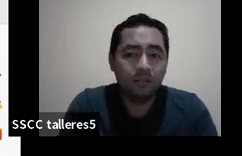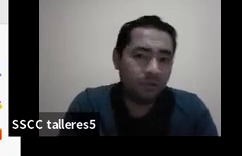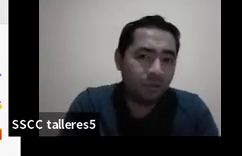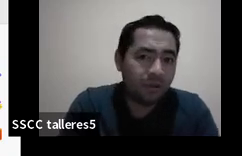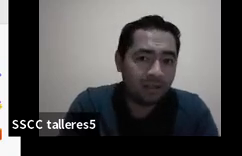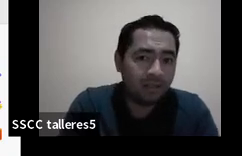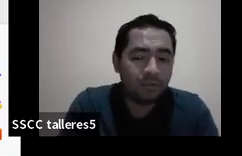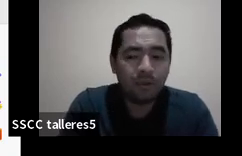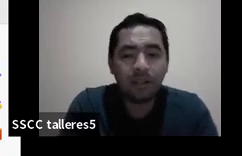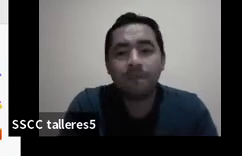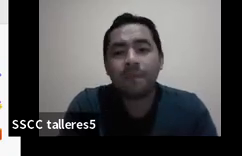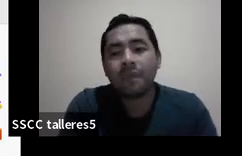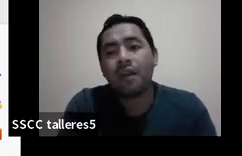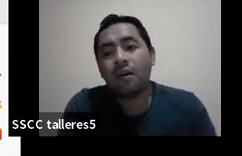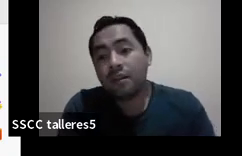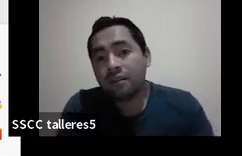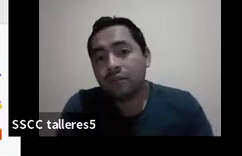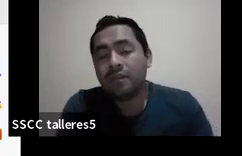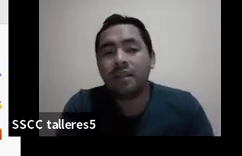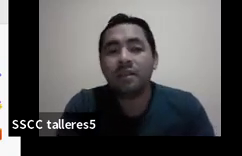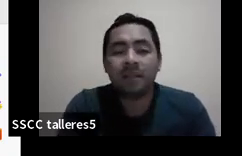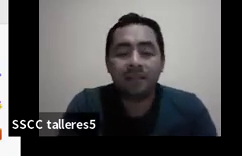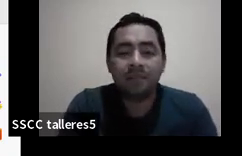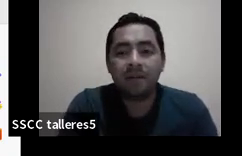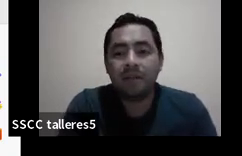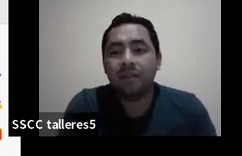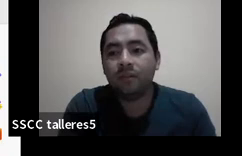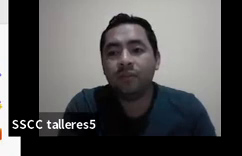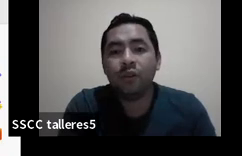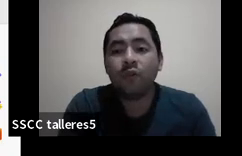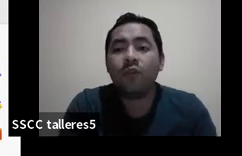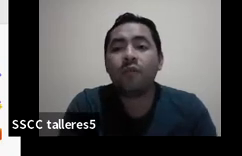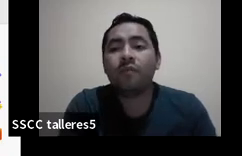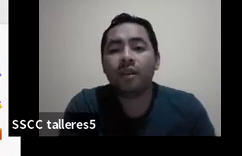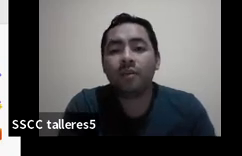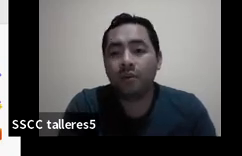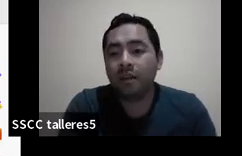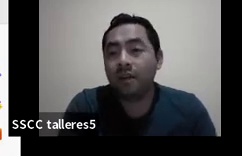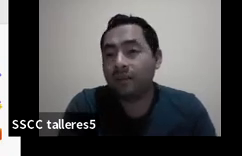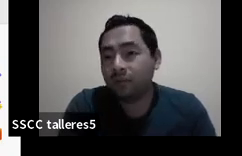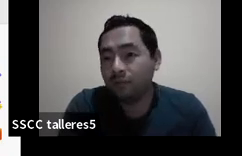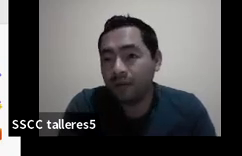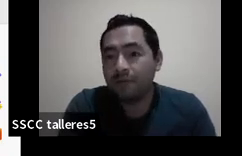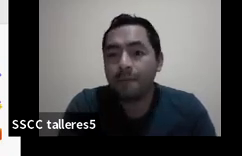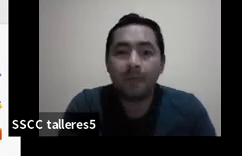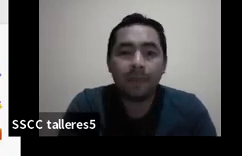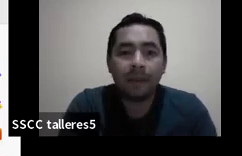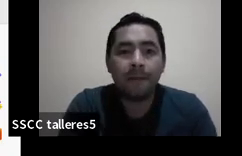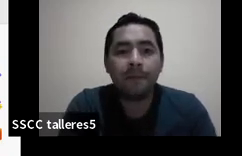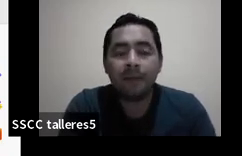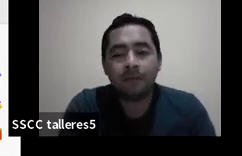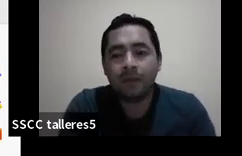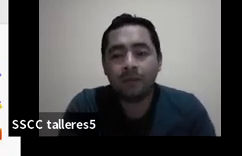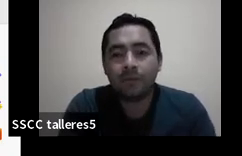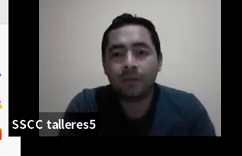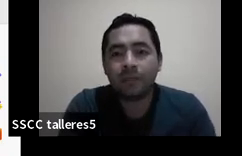el chat. Yo estoy atento por ahí. Ahora, si tú deseas participar prendiendo tu micrófono, puedes levantar tu mano,